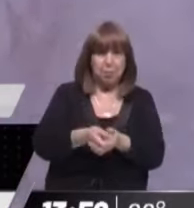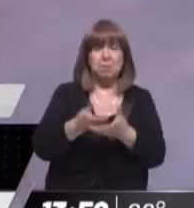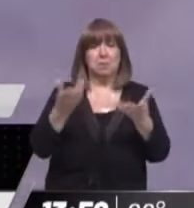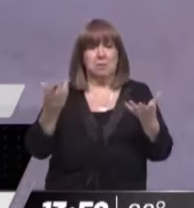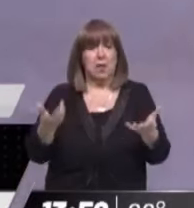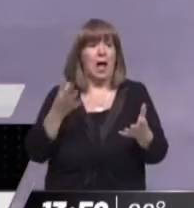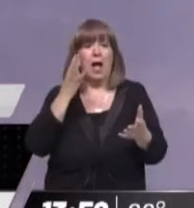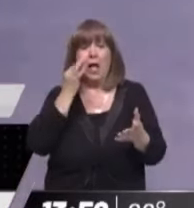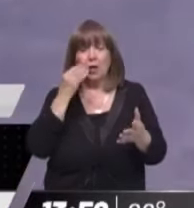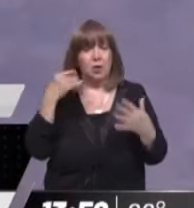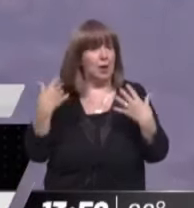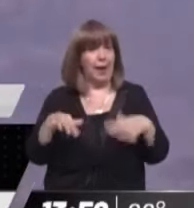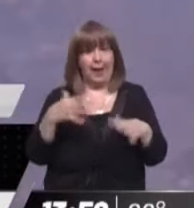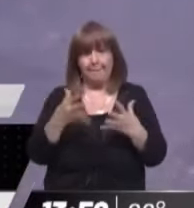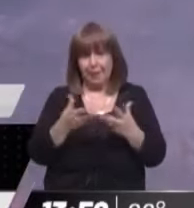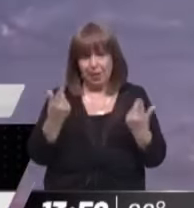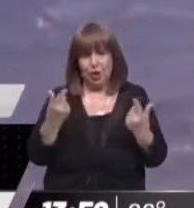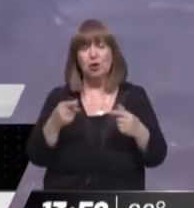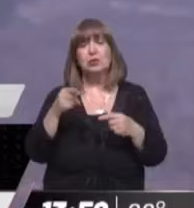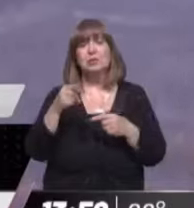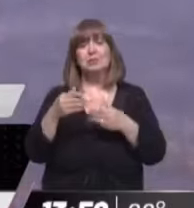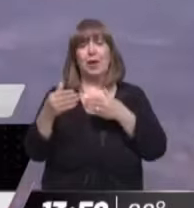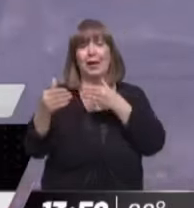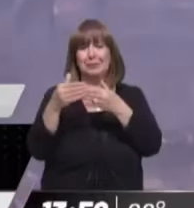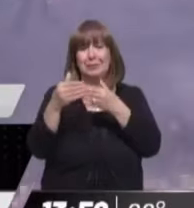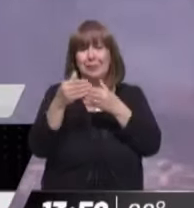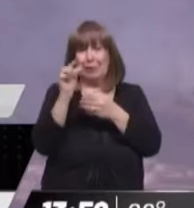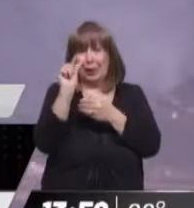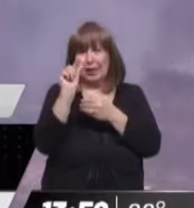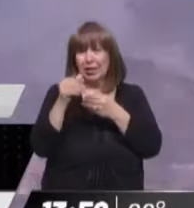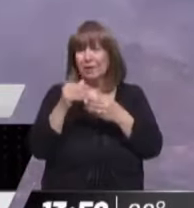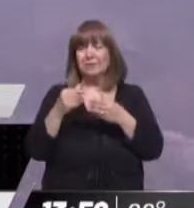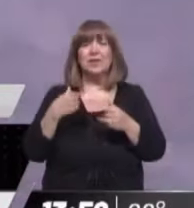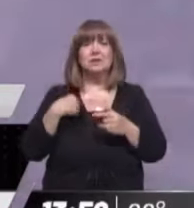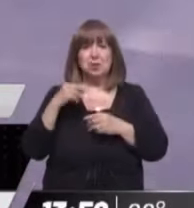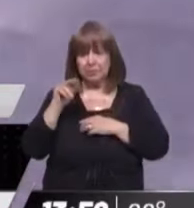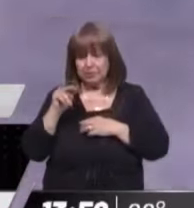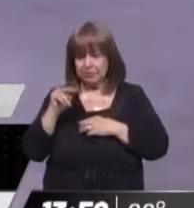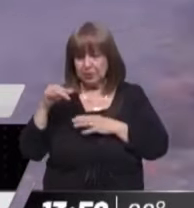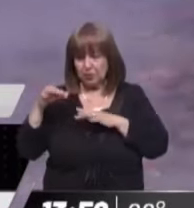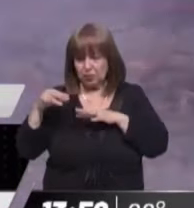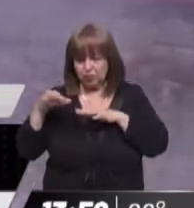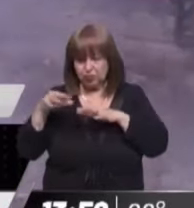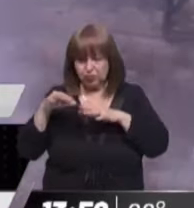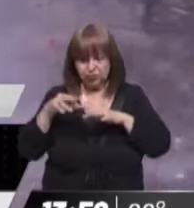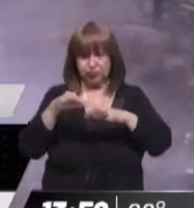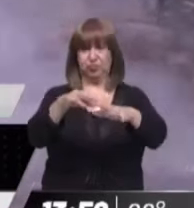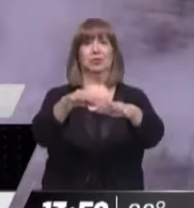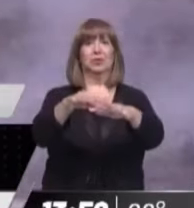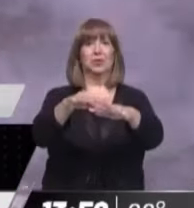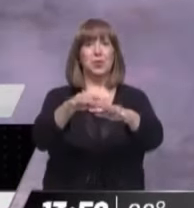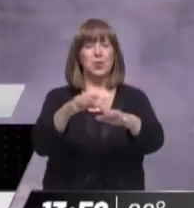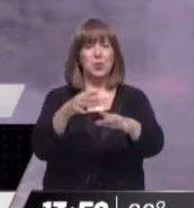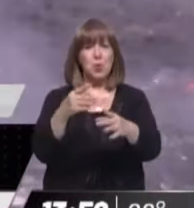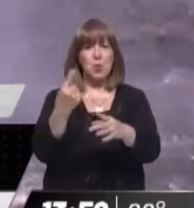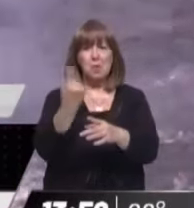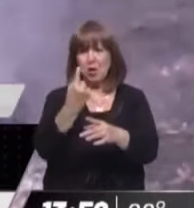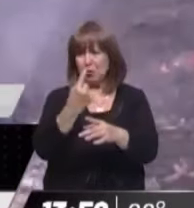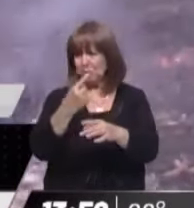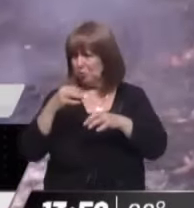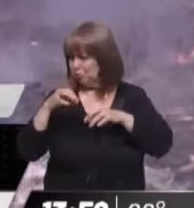han quedado, como les decía yo, en este terreno, que en minutos se vio consumido por el fuego, pero que